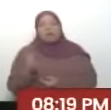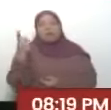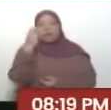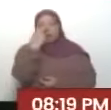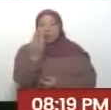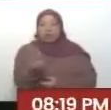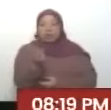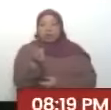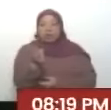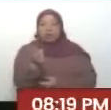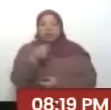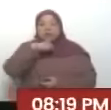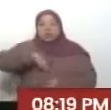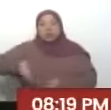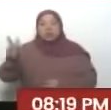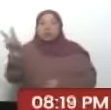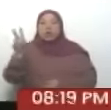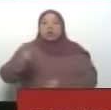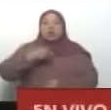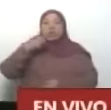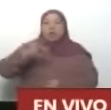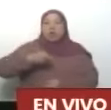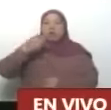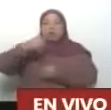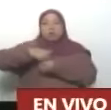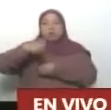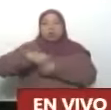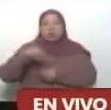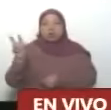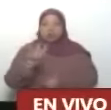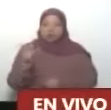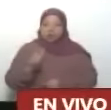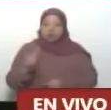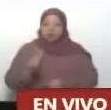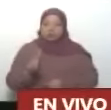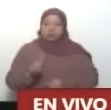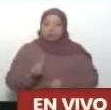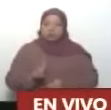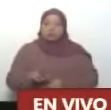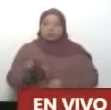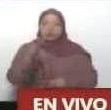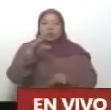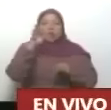vez en la historia política electoral de Venezuela que en una